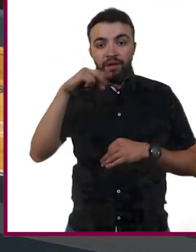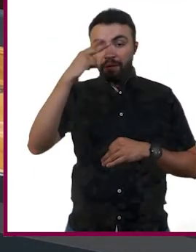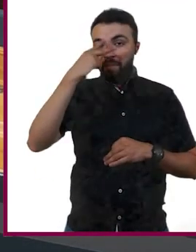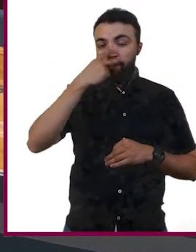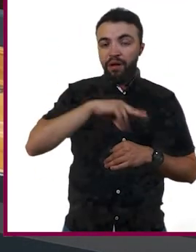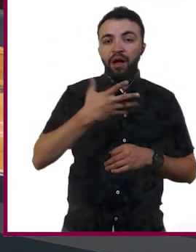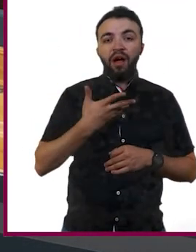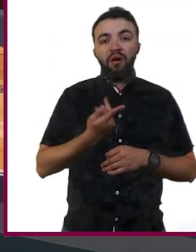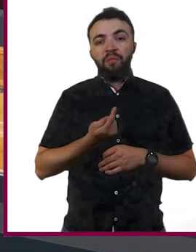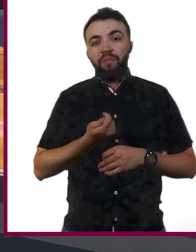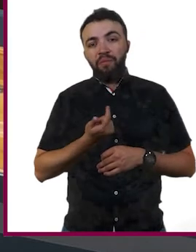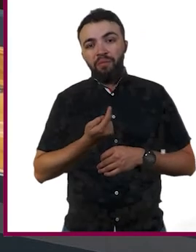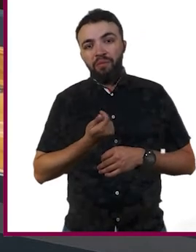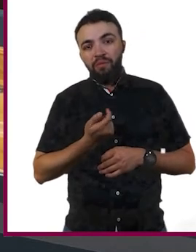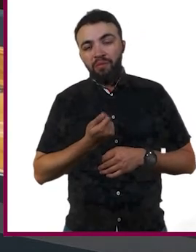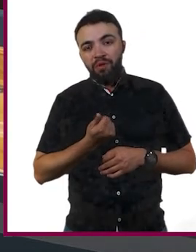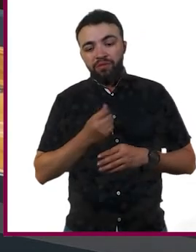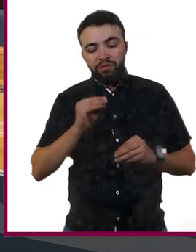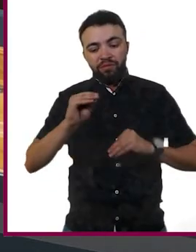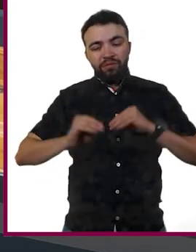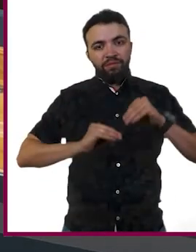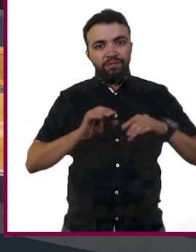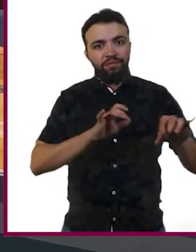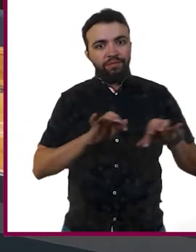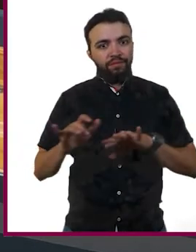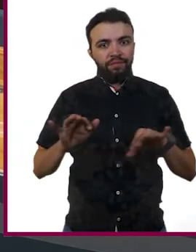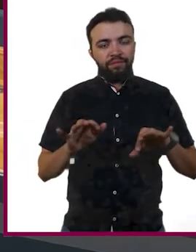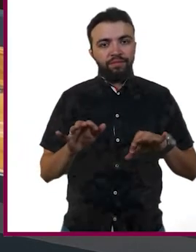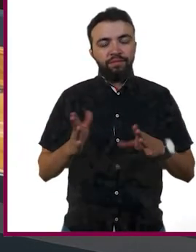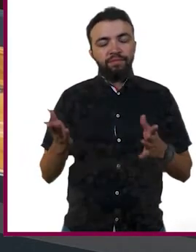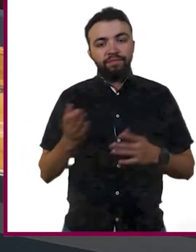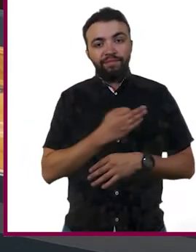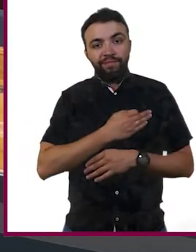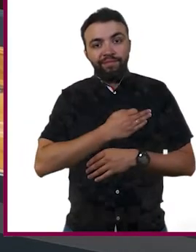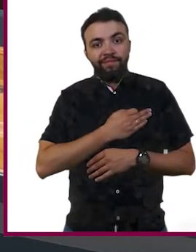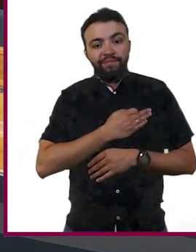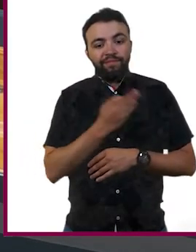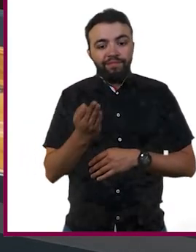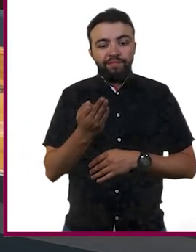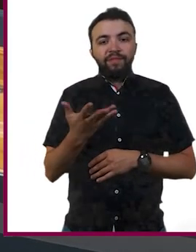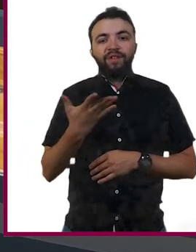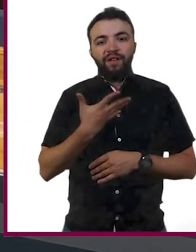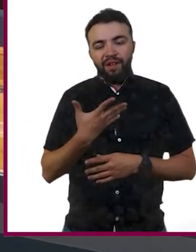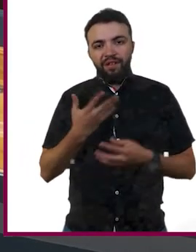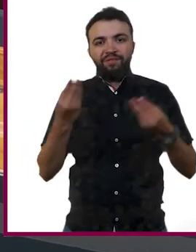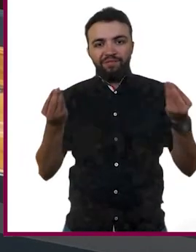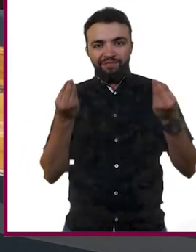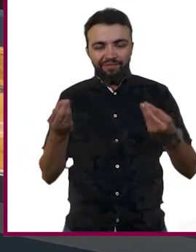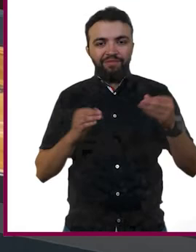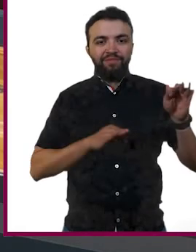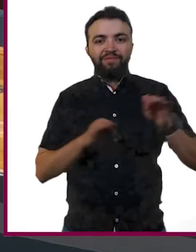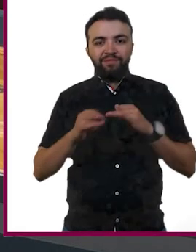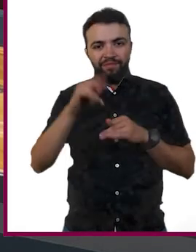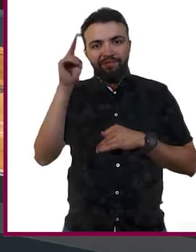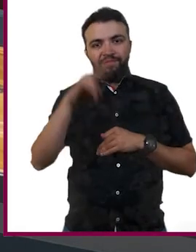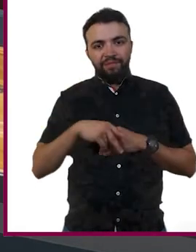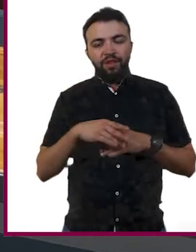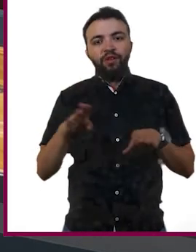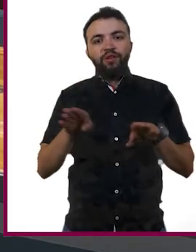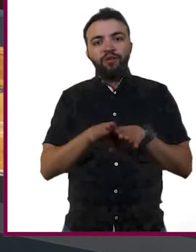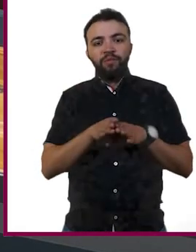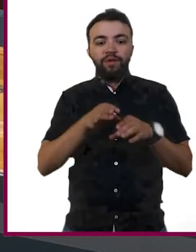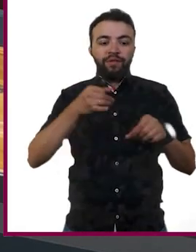pocos constructores de instrumentos de teclados y bueno, pues sí hay mucho trabajo, ¿no? Hay mucho trabajo tanto